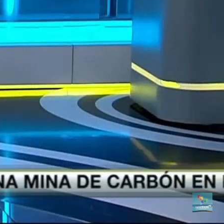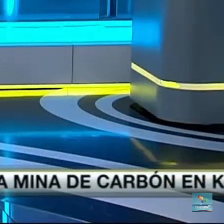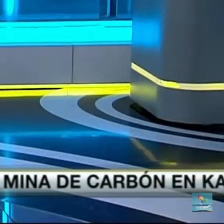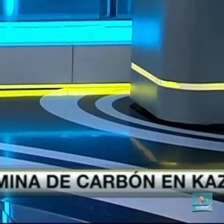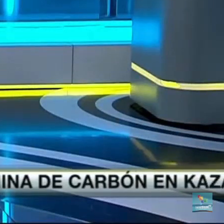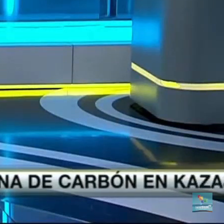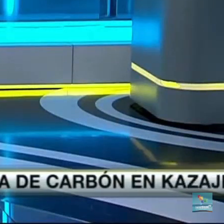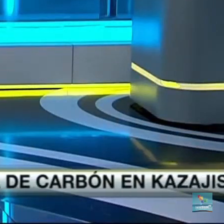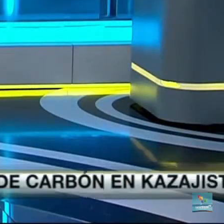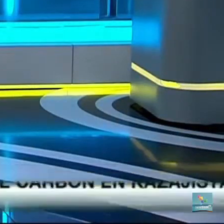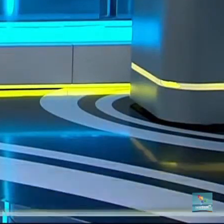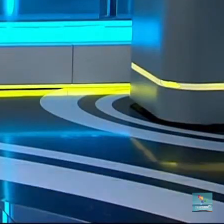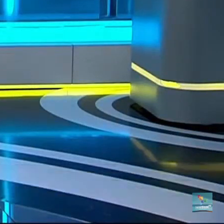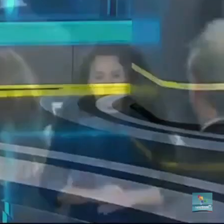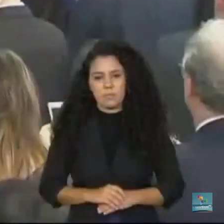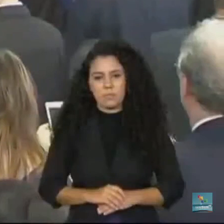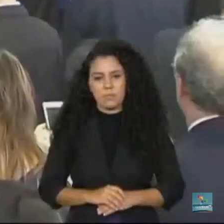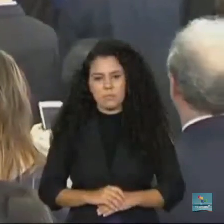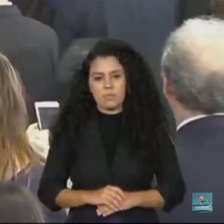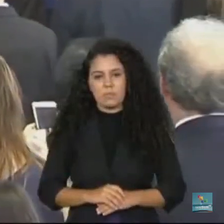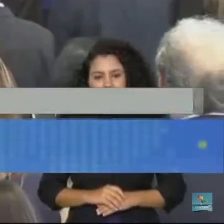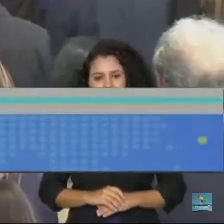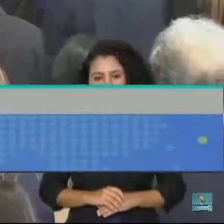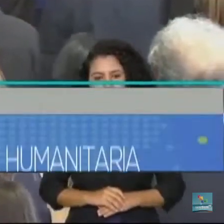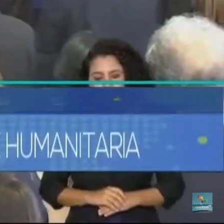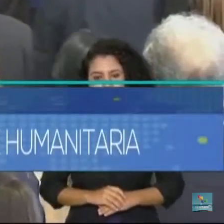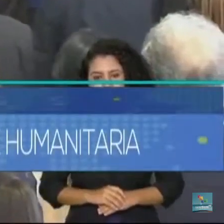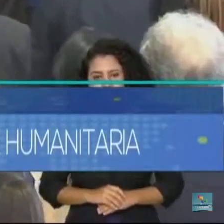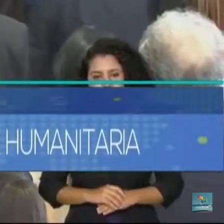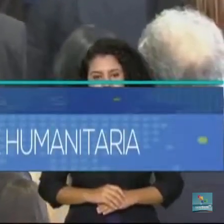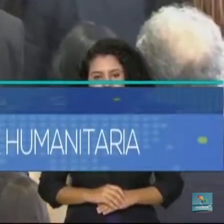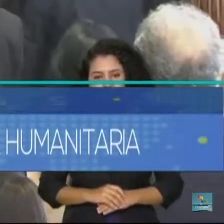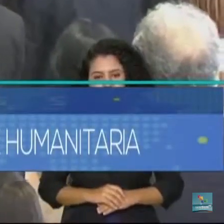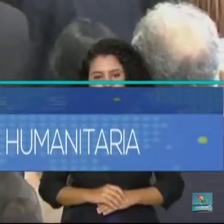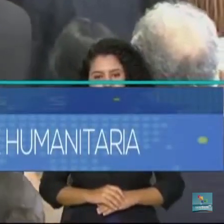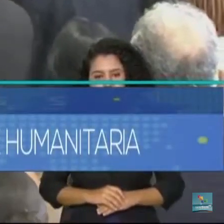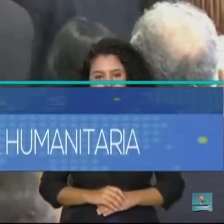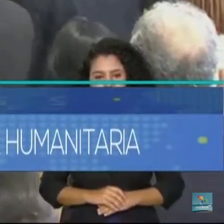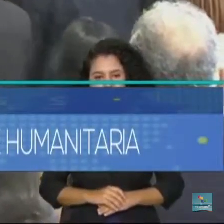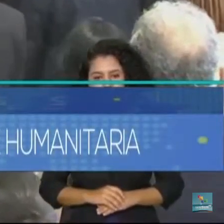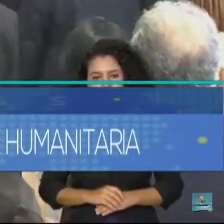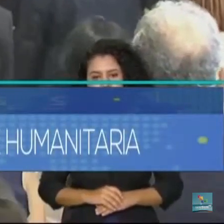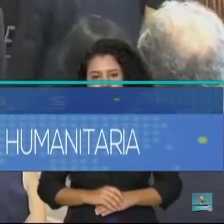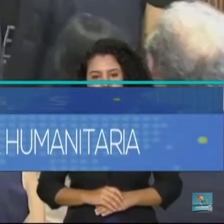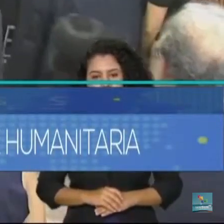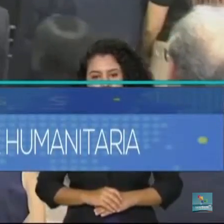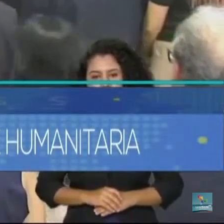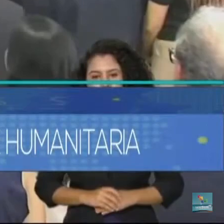contamos, los presidentes de Brasil, Turquía y Rusia calificaron los ataques genocidas a Israel como una catástrofe